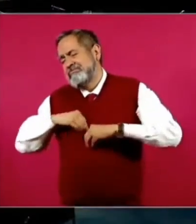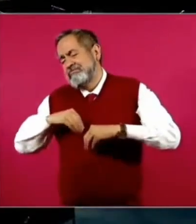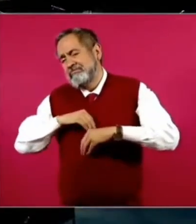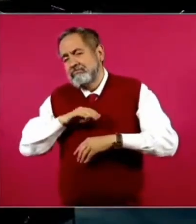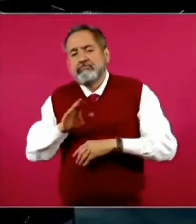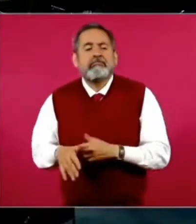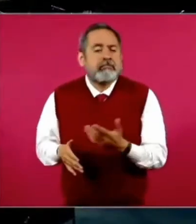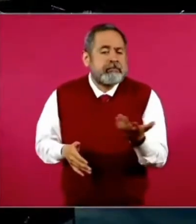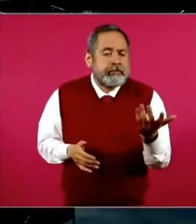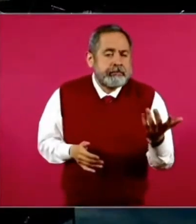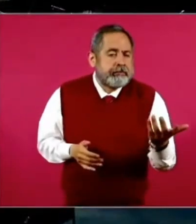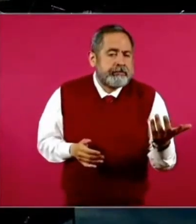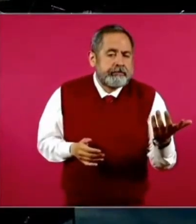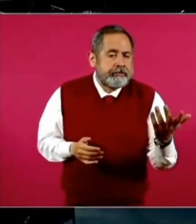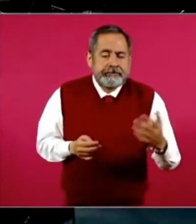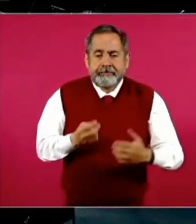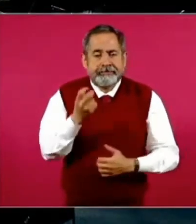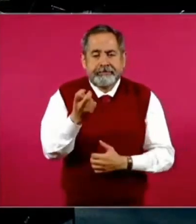Y eso,